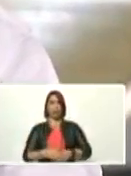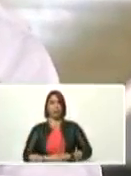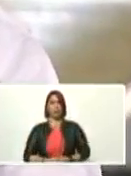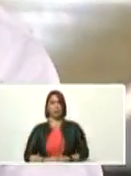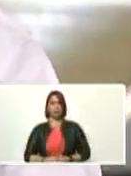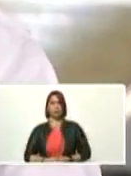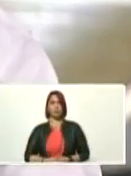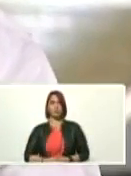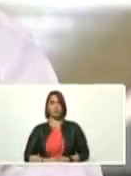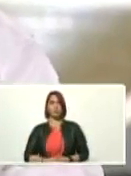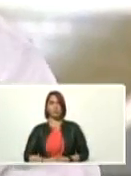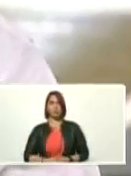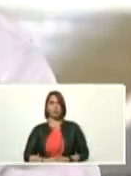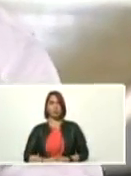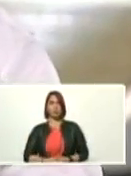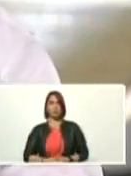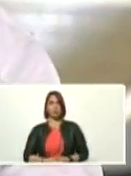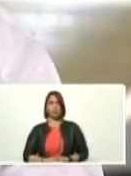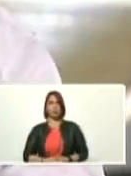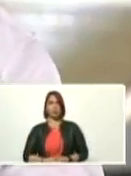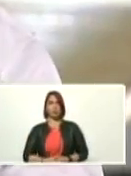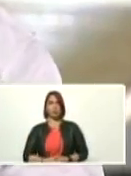parecen,